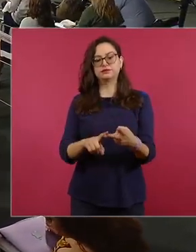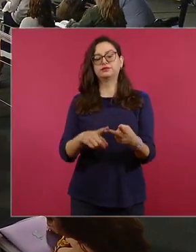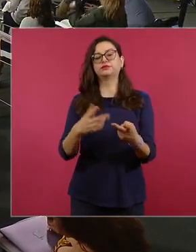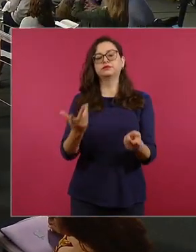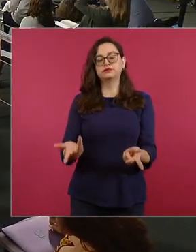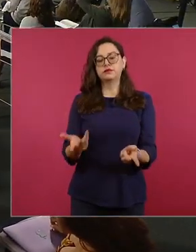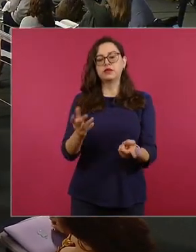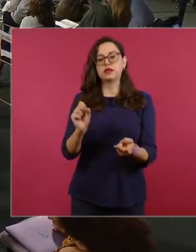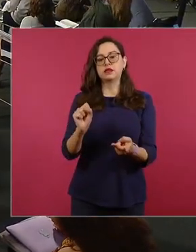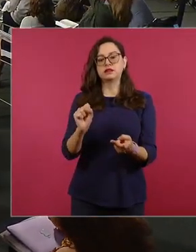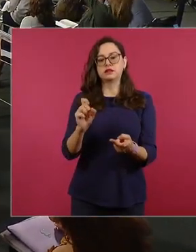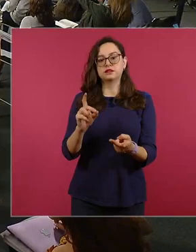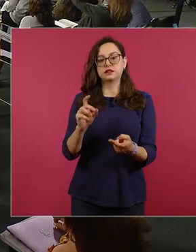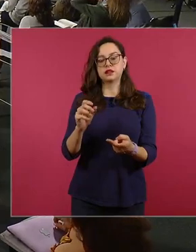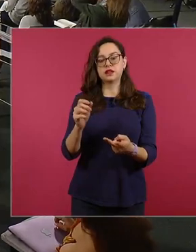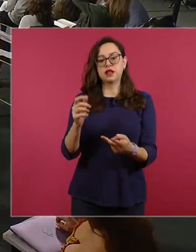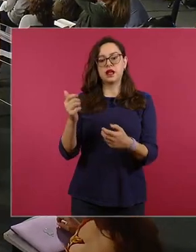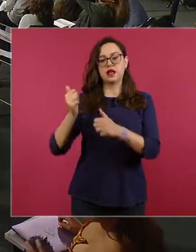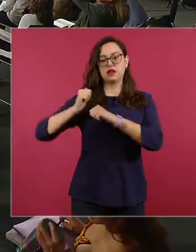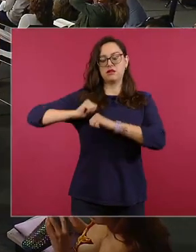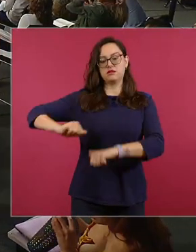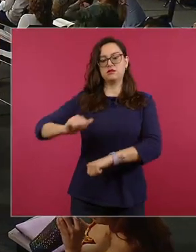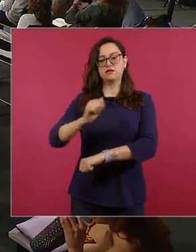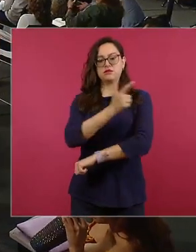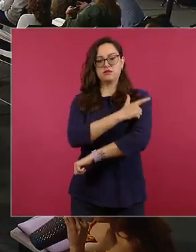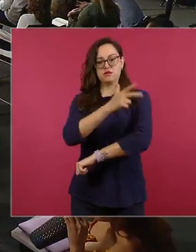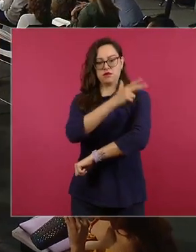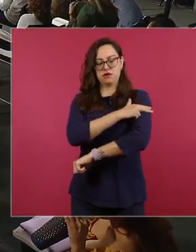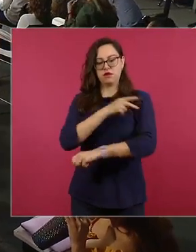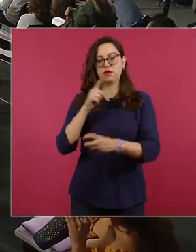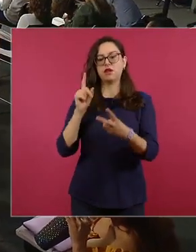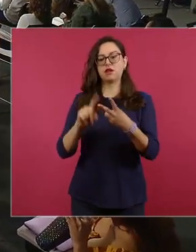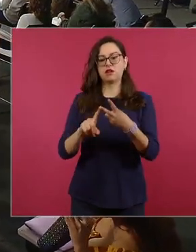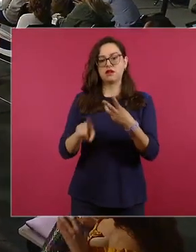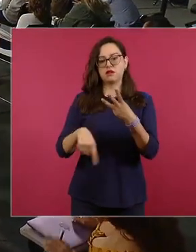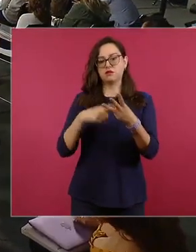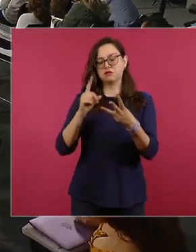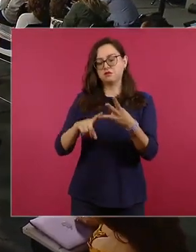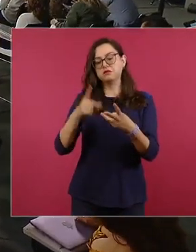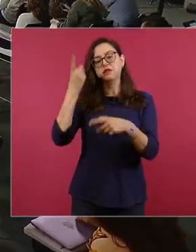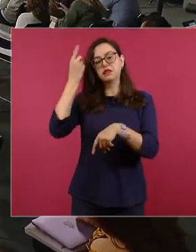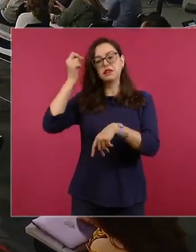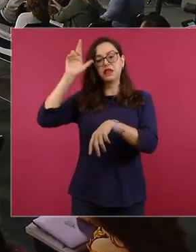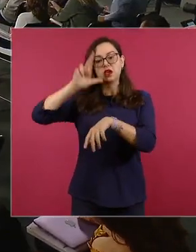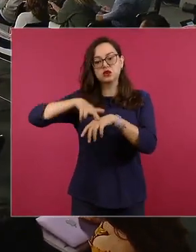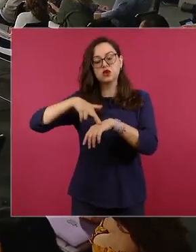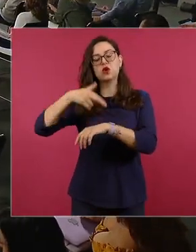Batres, y están con nosotros los responsables